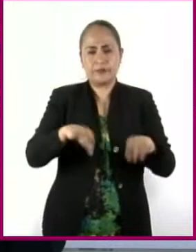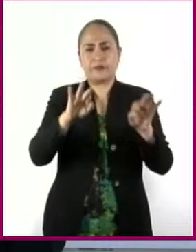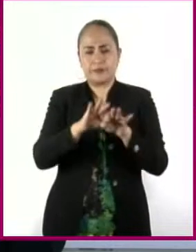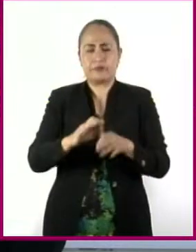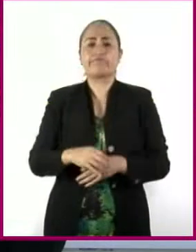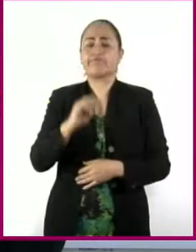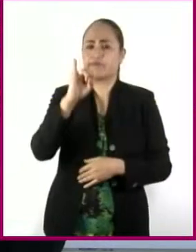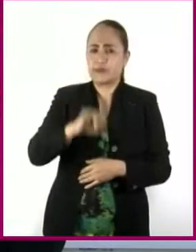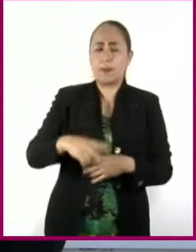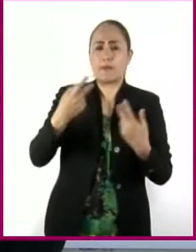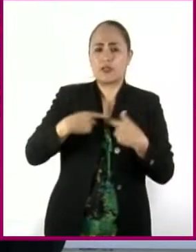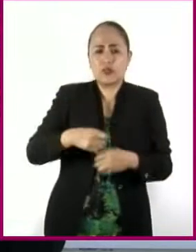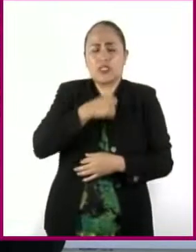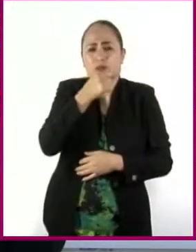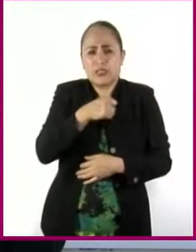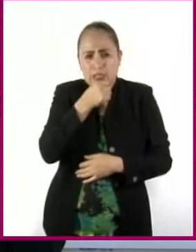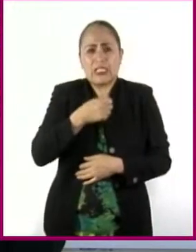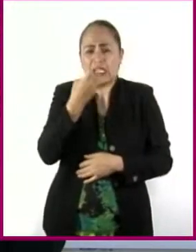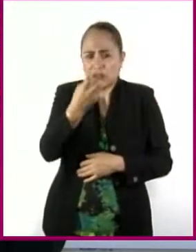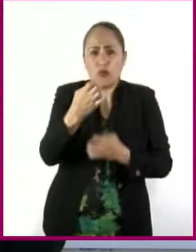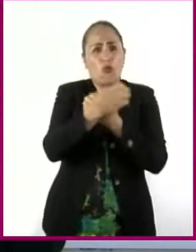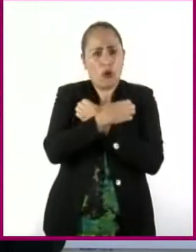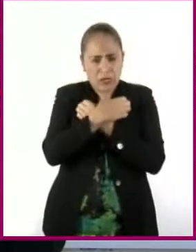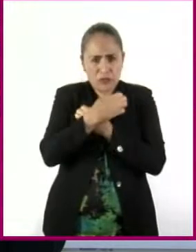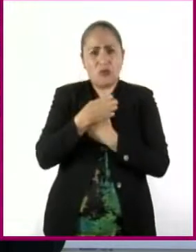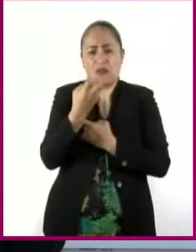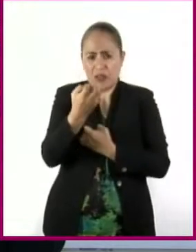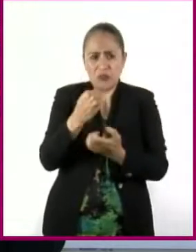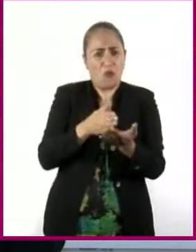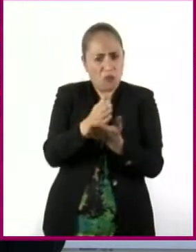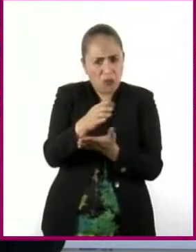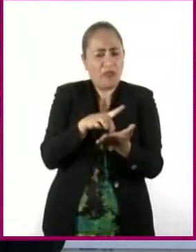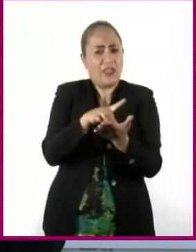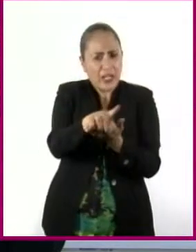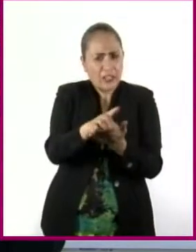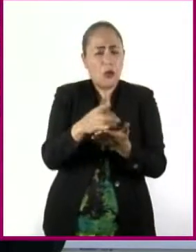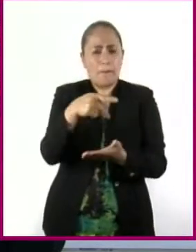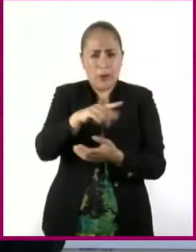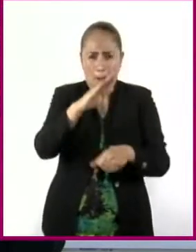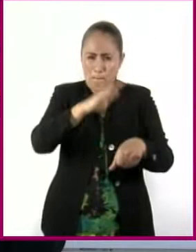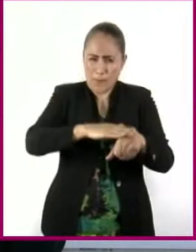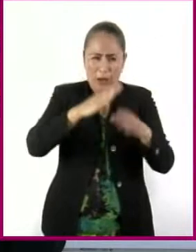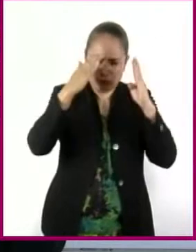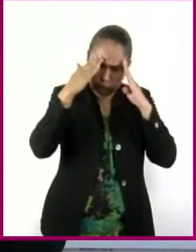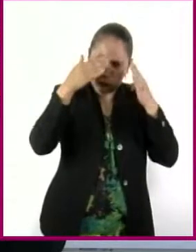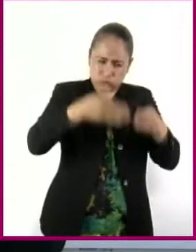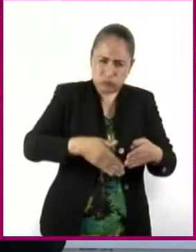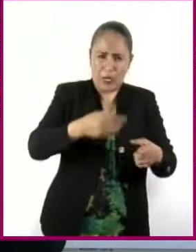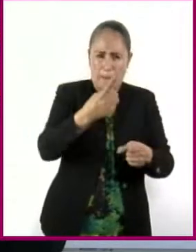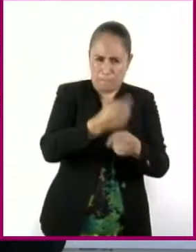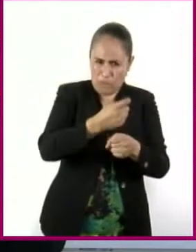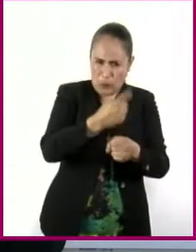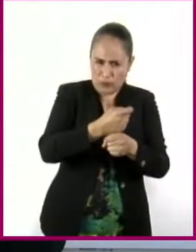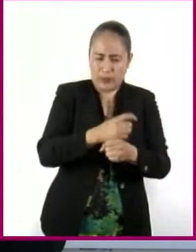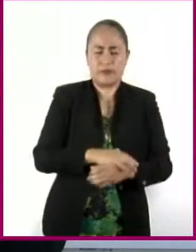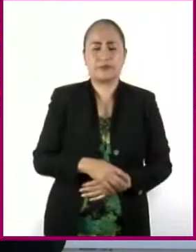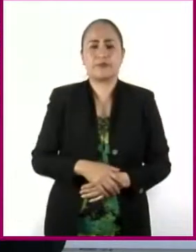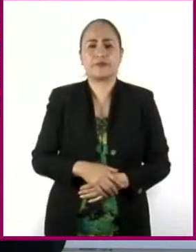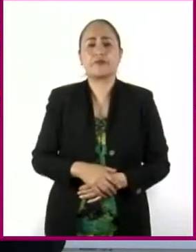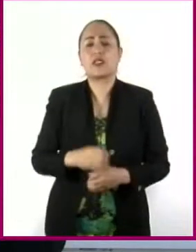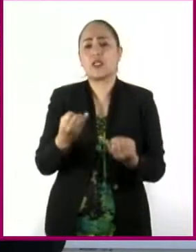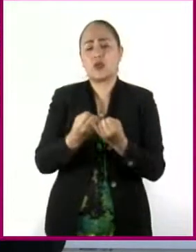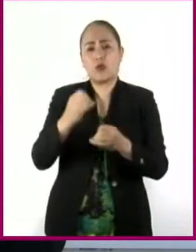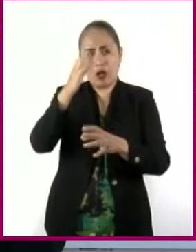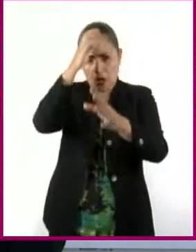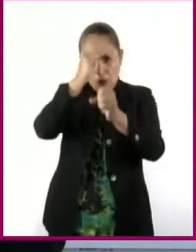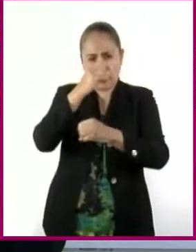adultos mayores tienen derecho a la educación, así como nosotros, pero ellos tienen preferencia en recibirla. Además, según los acuerdos